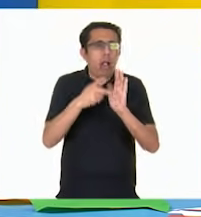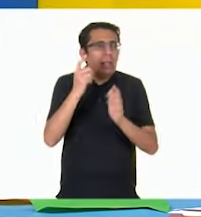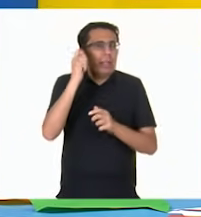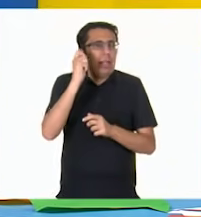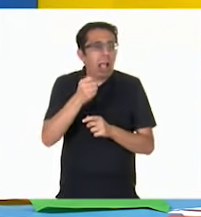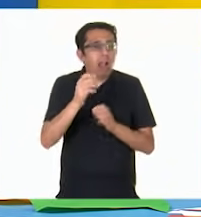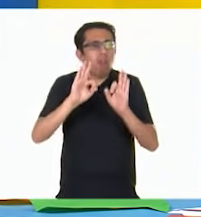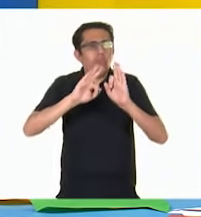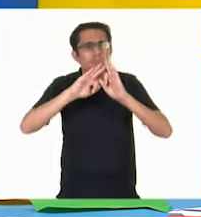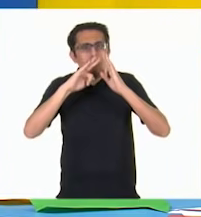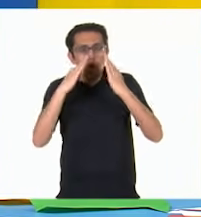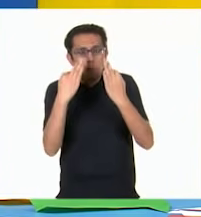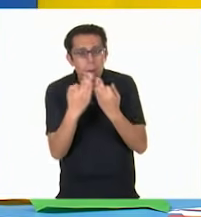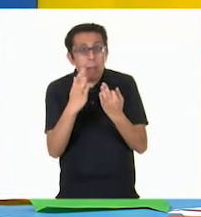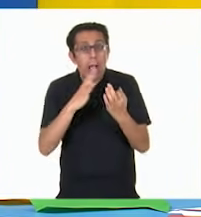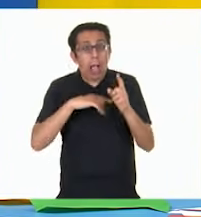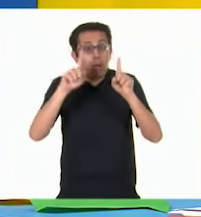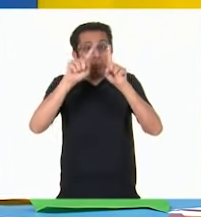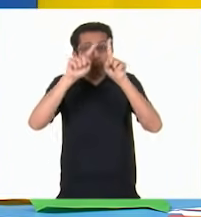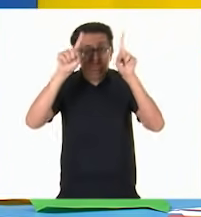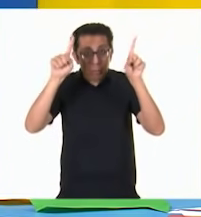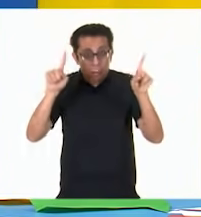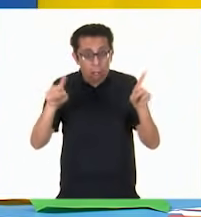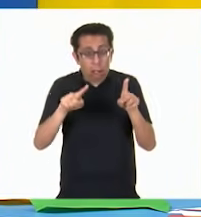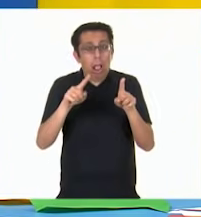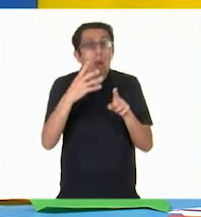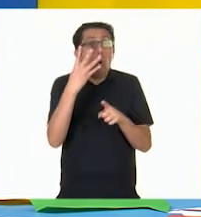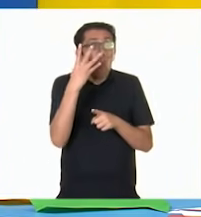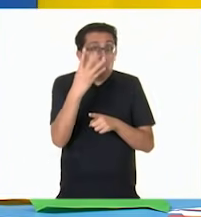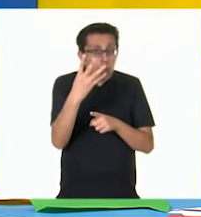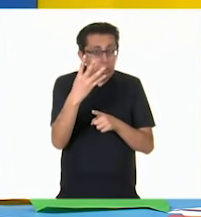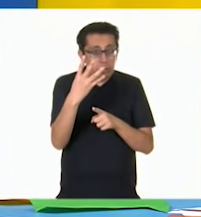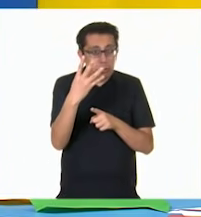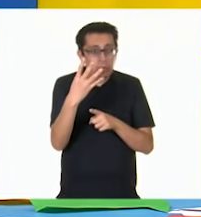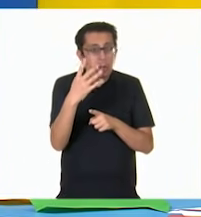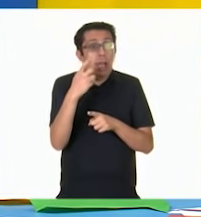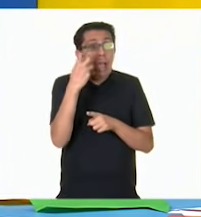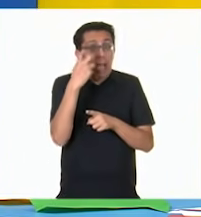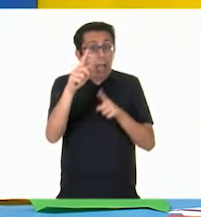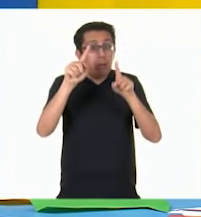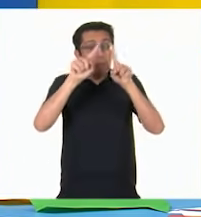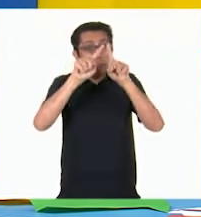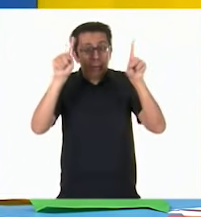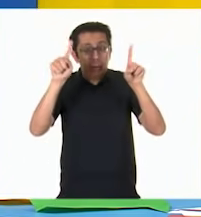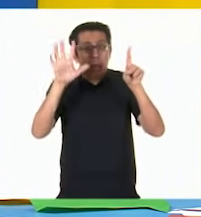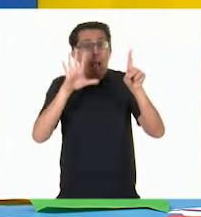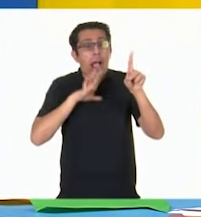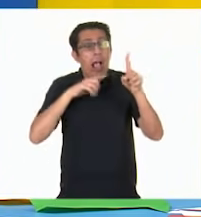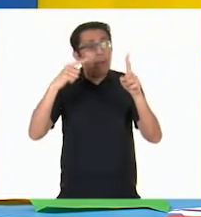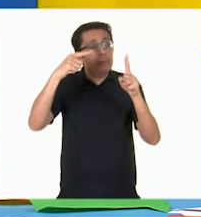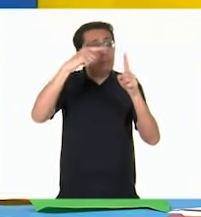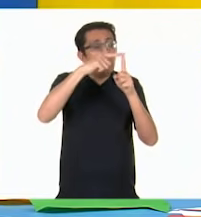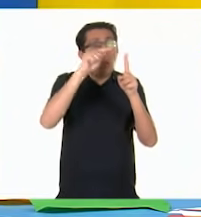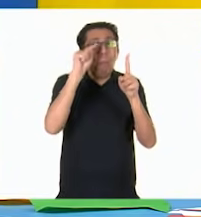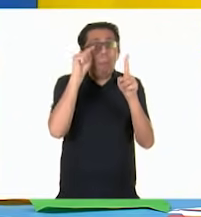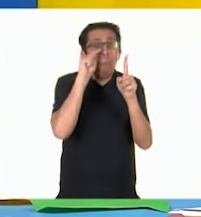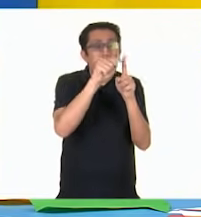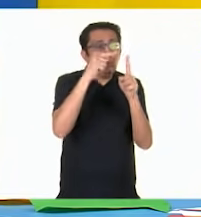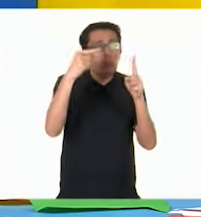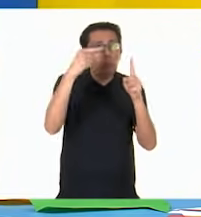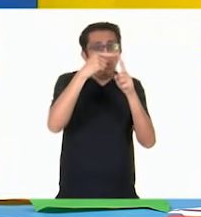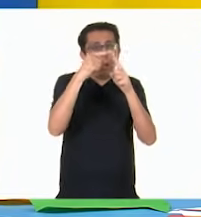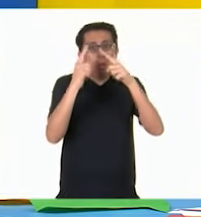geométricas formadas por cuatro lados rectos. Sus lados se cortan en puntos llamados vértices.